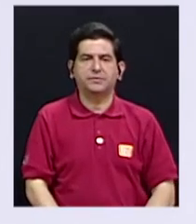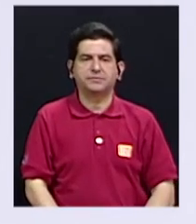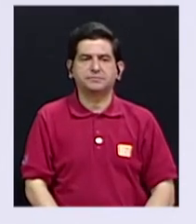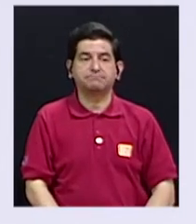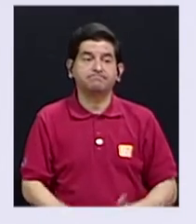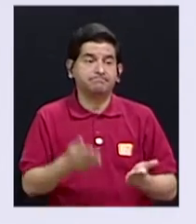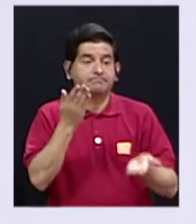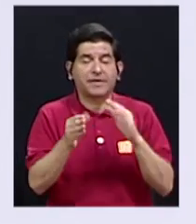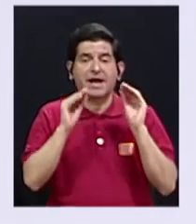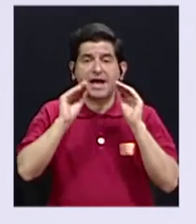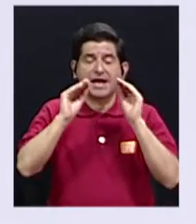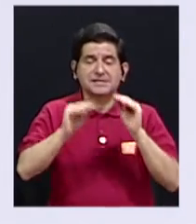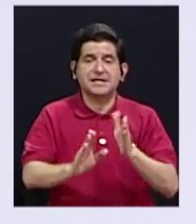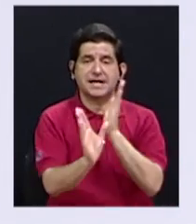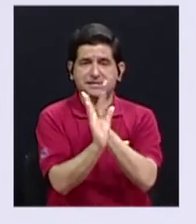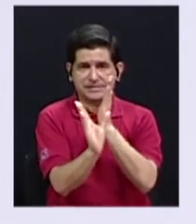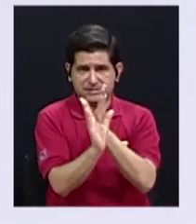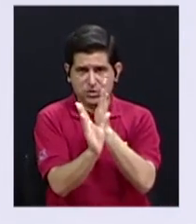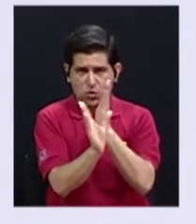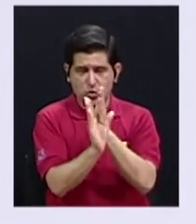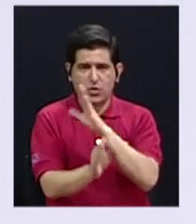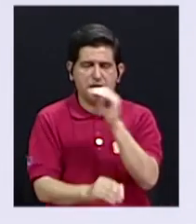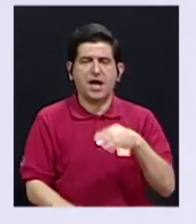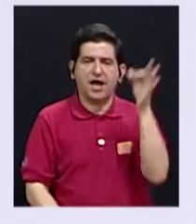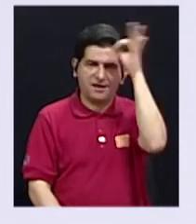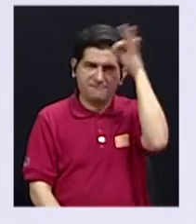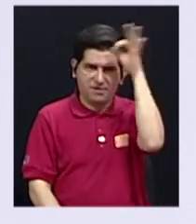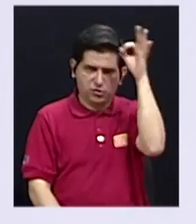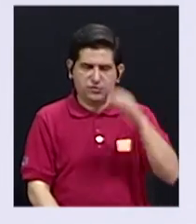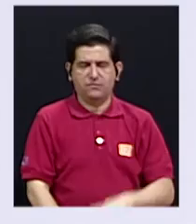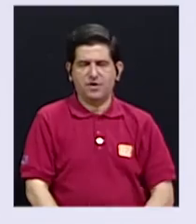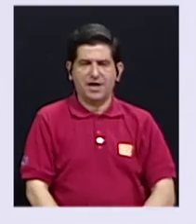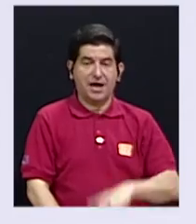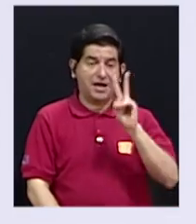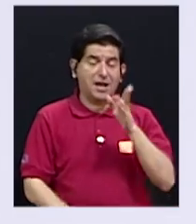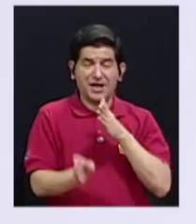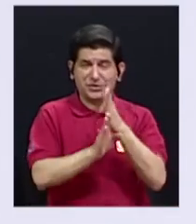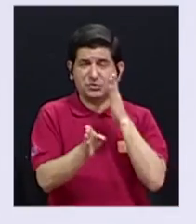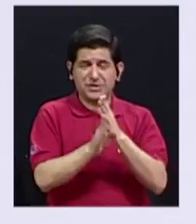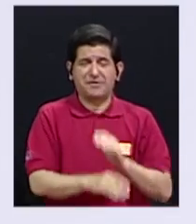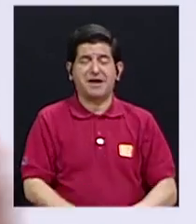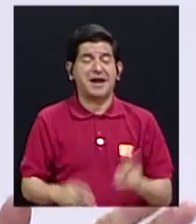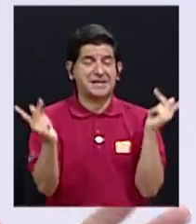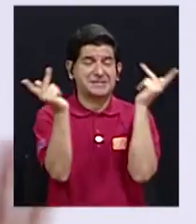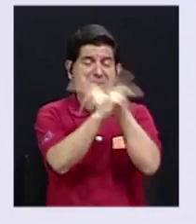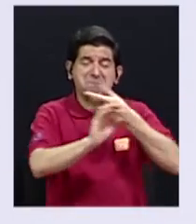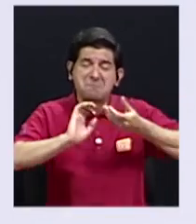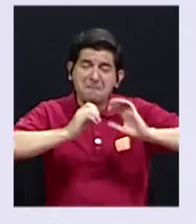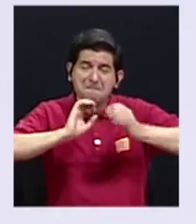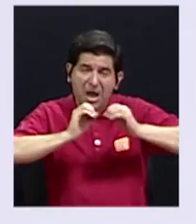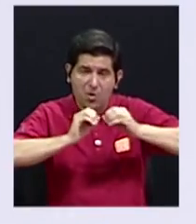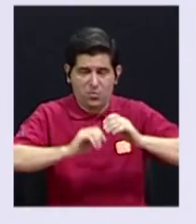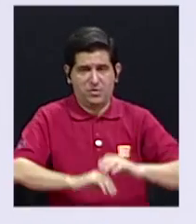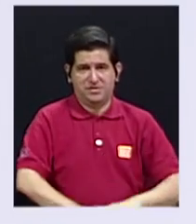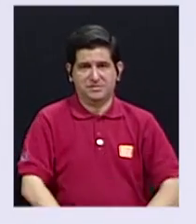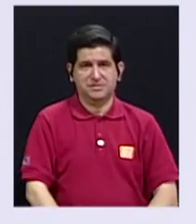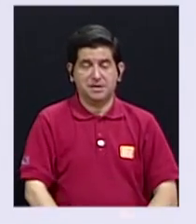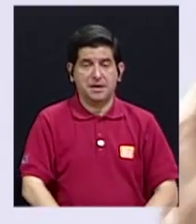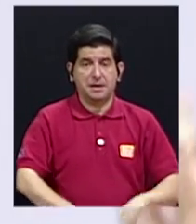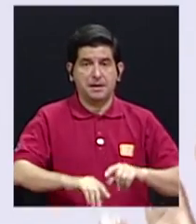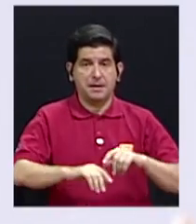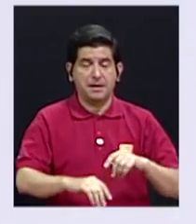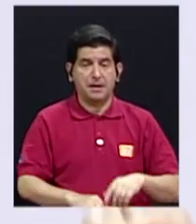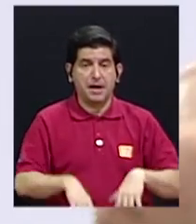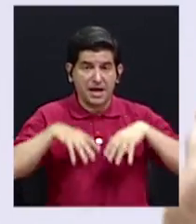o tal vez enseñanza la psicología y de la filosofía que de hecho son las dos carreras que salen con peores indicadores pero